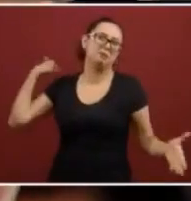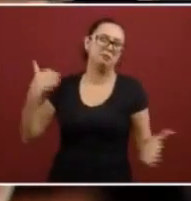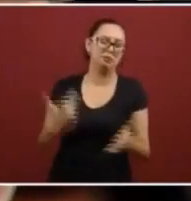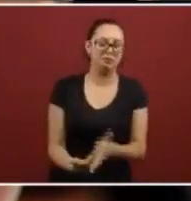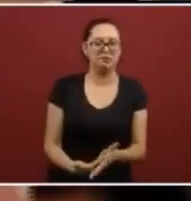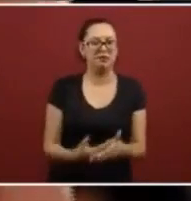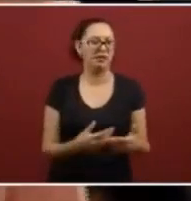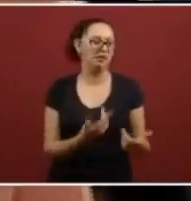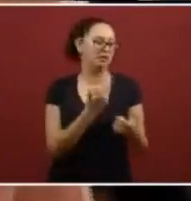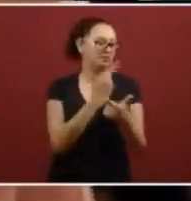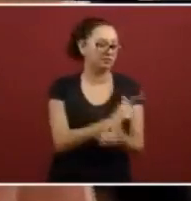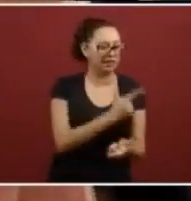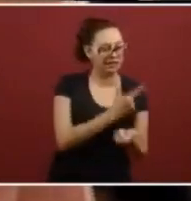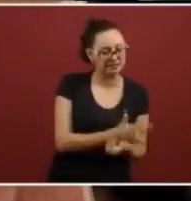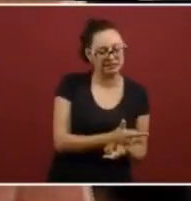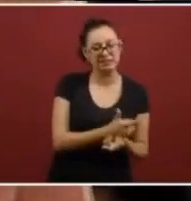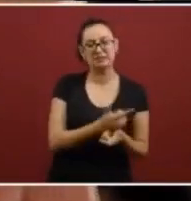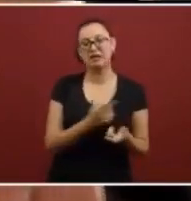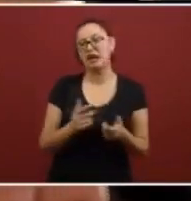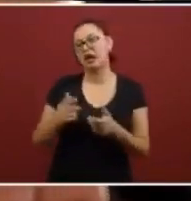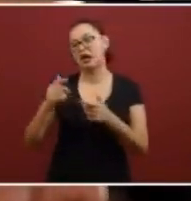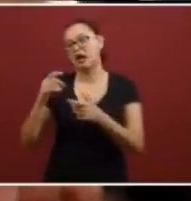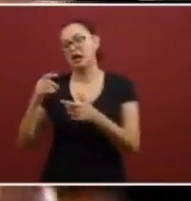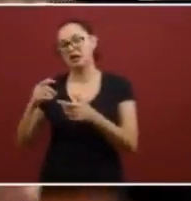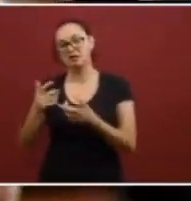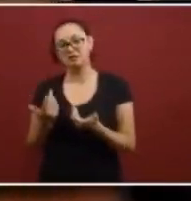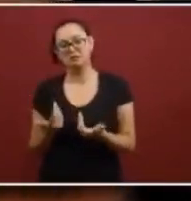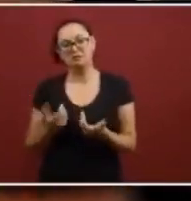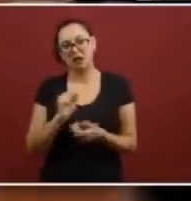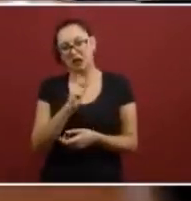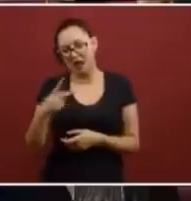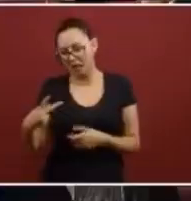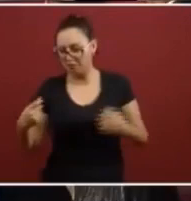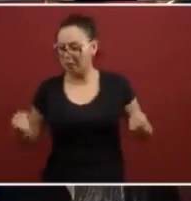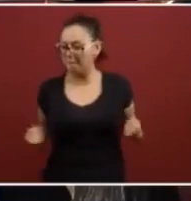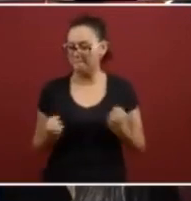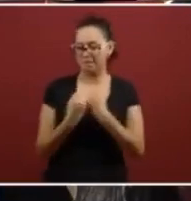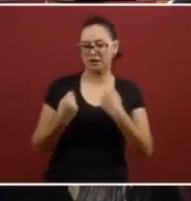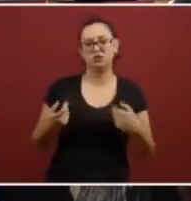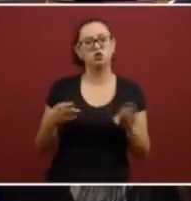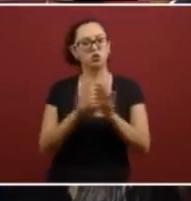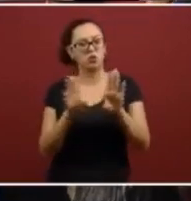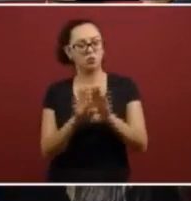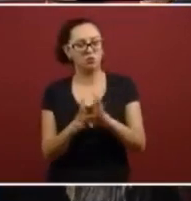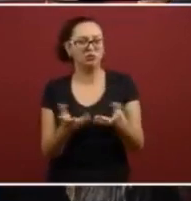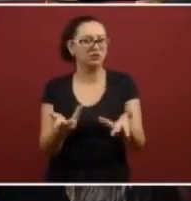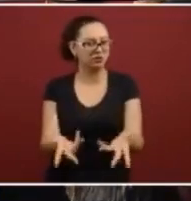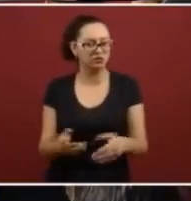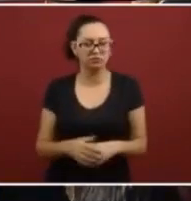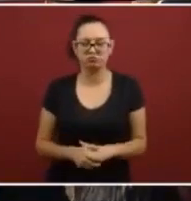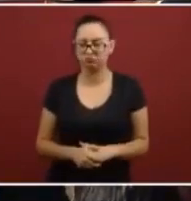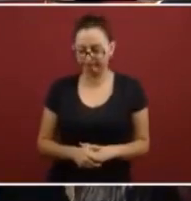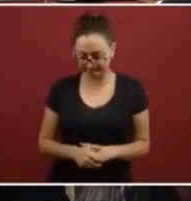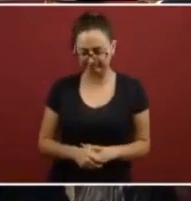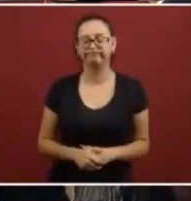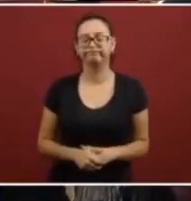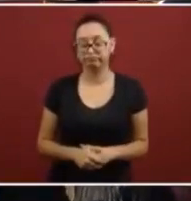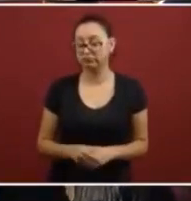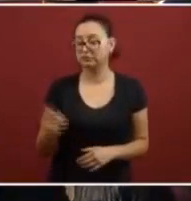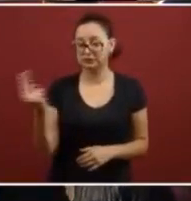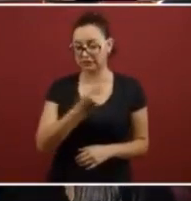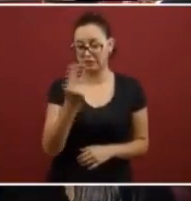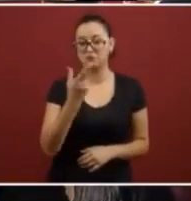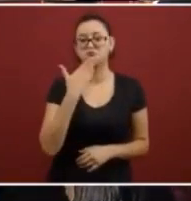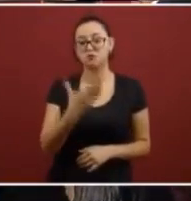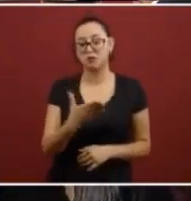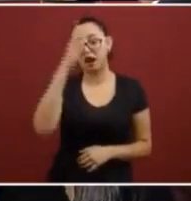entre like taxistas, transportistas, que Ubers ahora and se suma taxi lo de las people. plataformas digitales? Sí, hay que buscar un so they- acuerdo. So they're trying to figure out